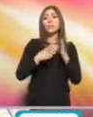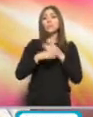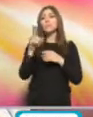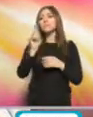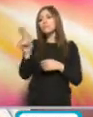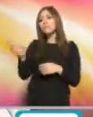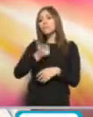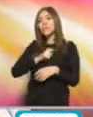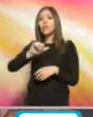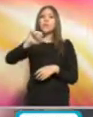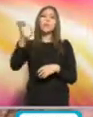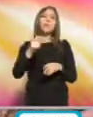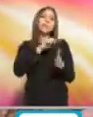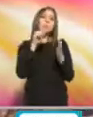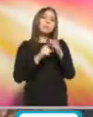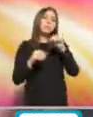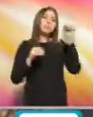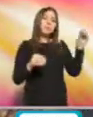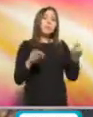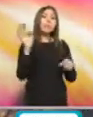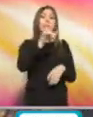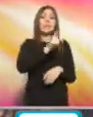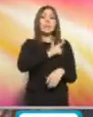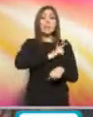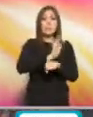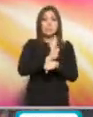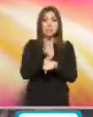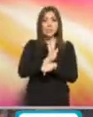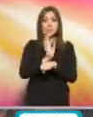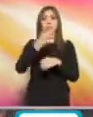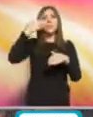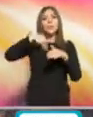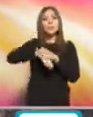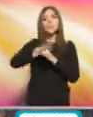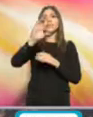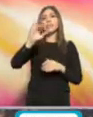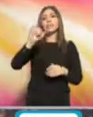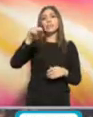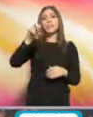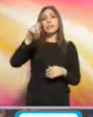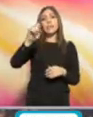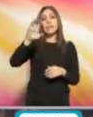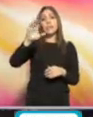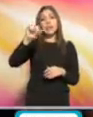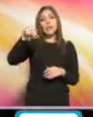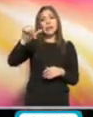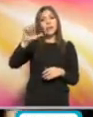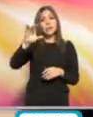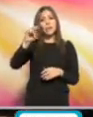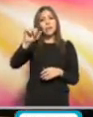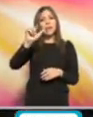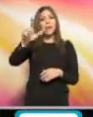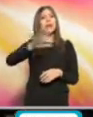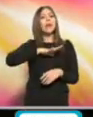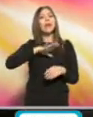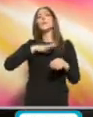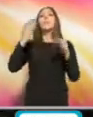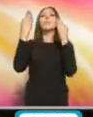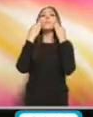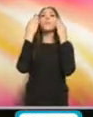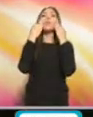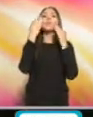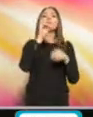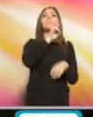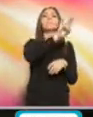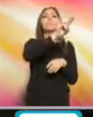es. Fíjate, otra cosa, si le gusta el cine, la Cineteca Nacional tiene a Stanley Kubrick hasta el 29 de mayo. Está la muestra de Stanley Kubrick. Está